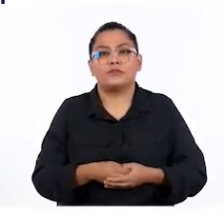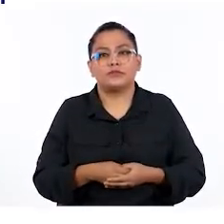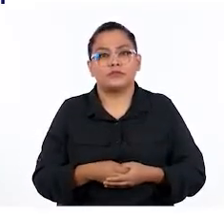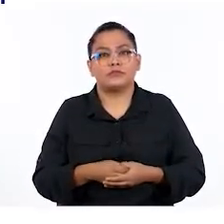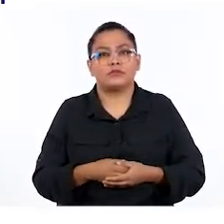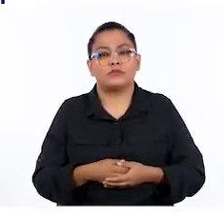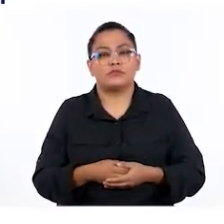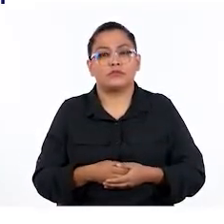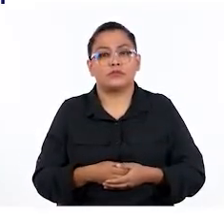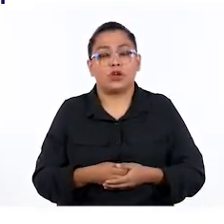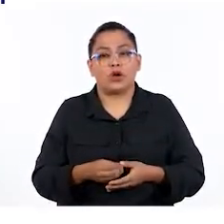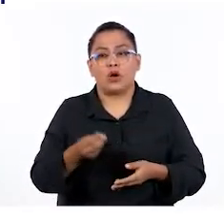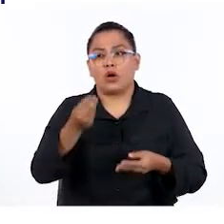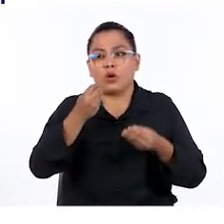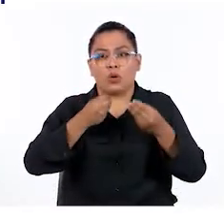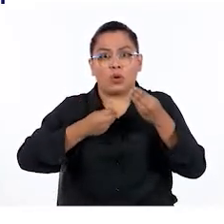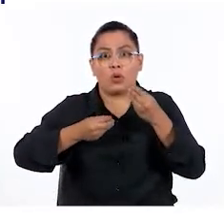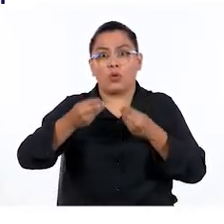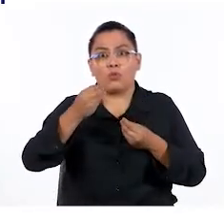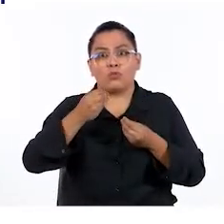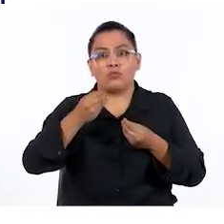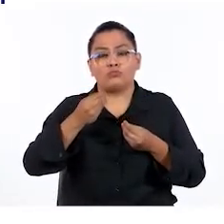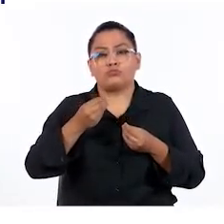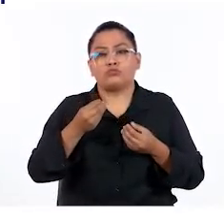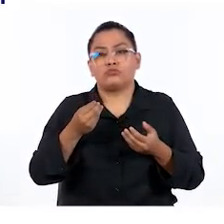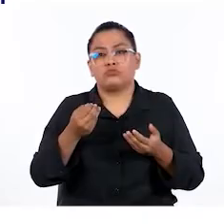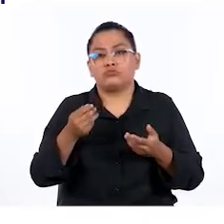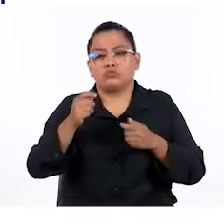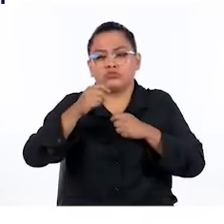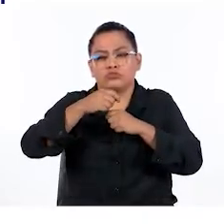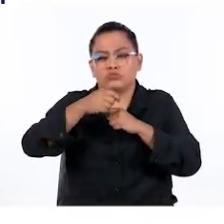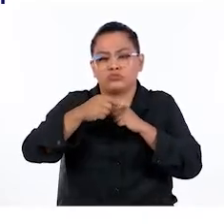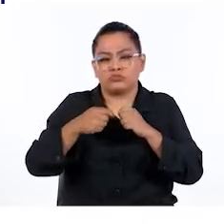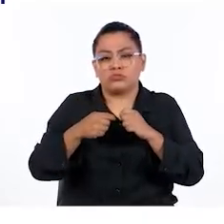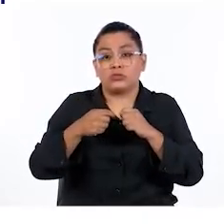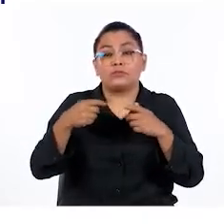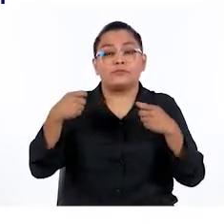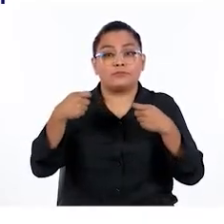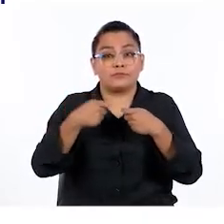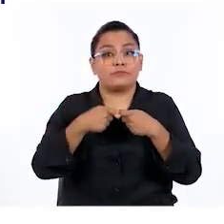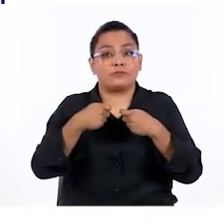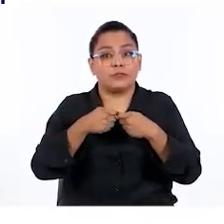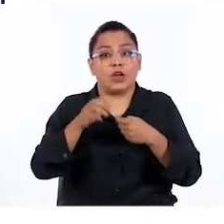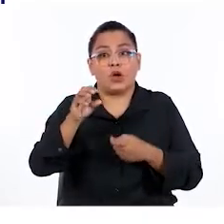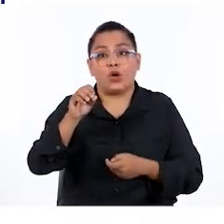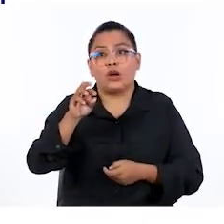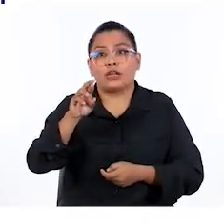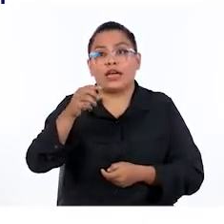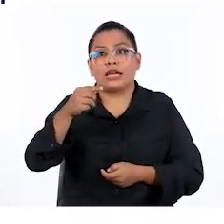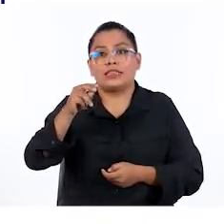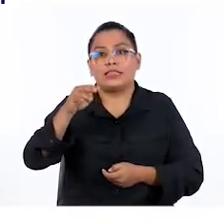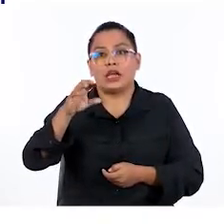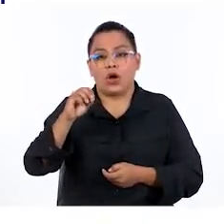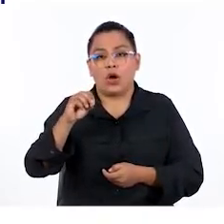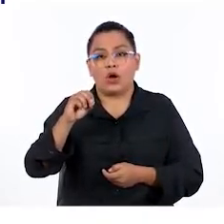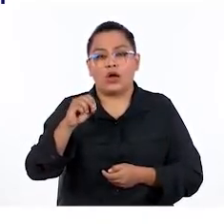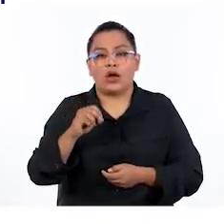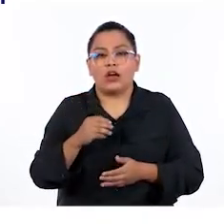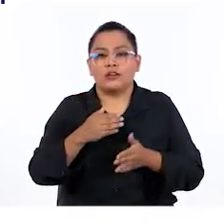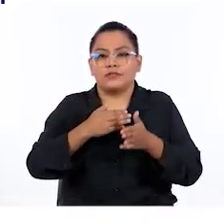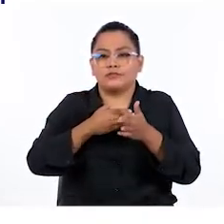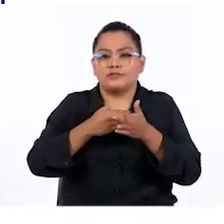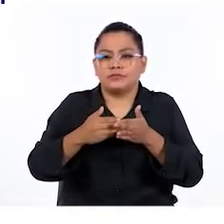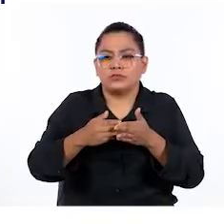también moléculas orgánicas con contenido energético. Entonces partimos de